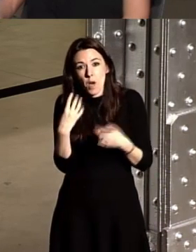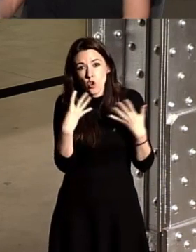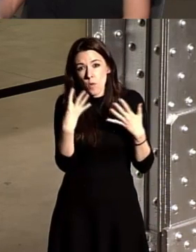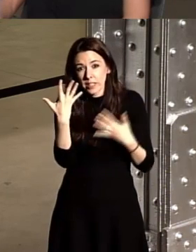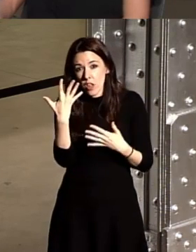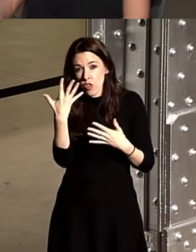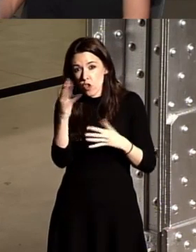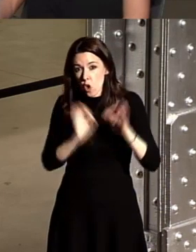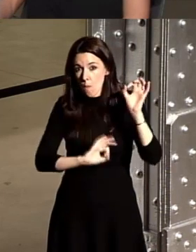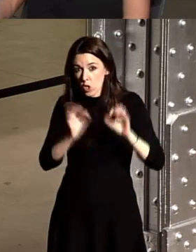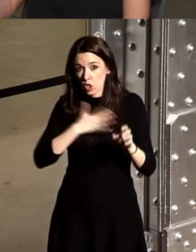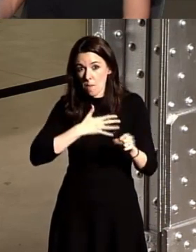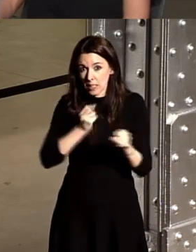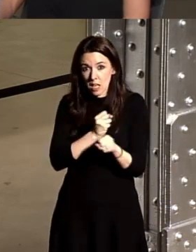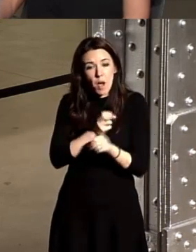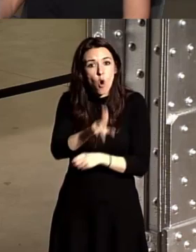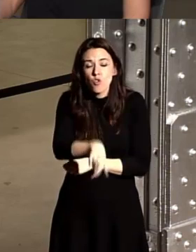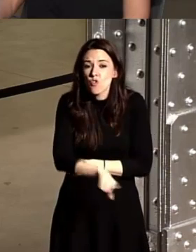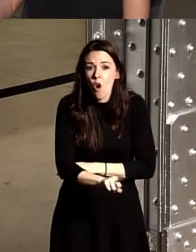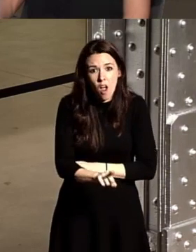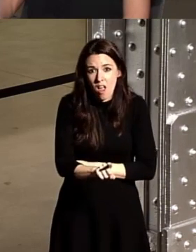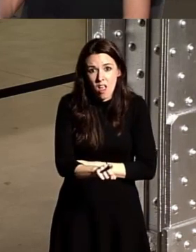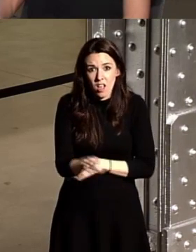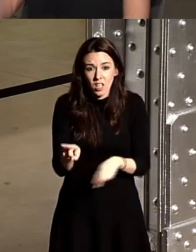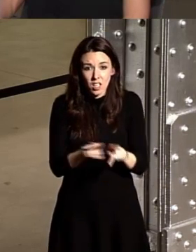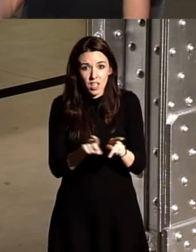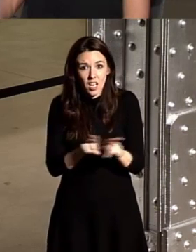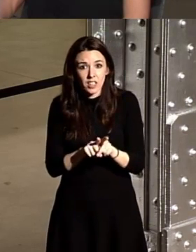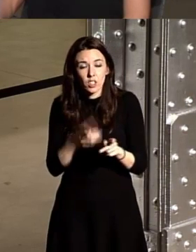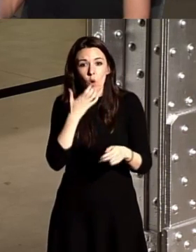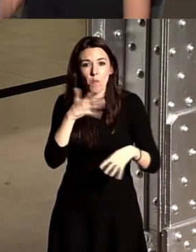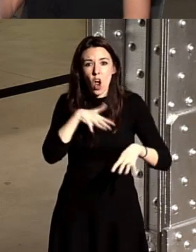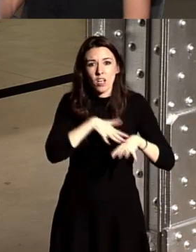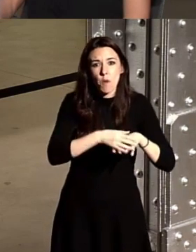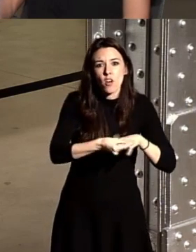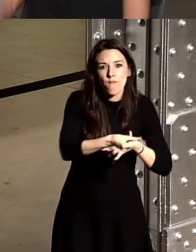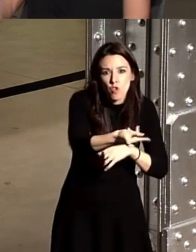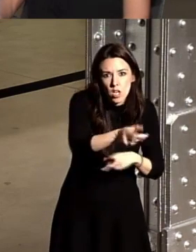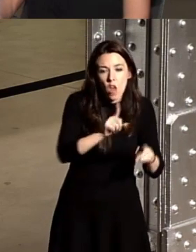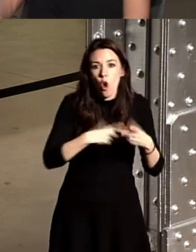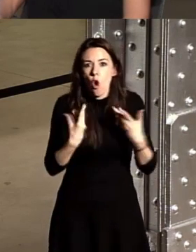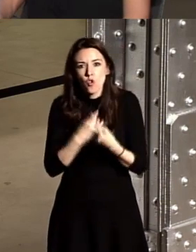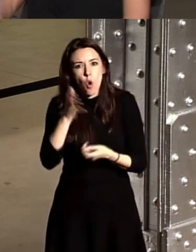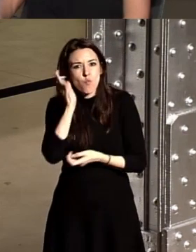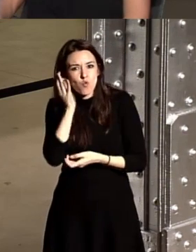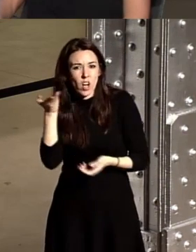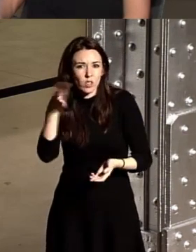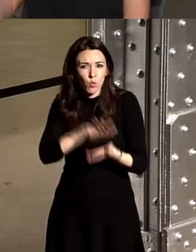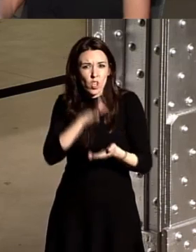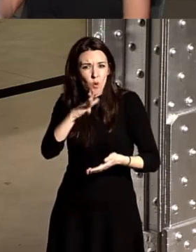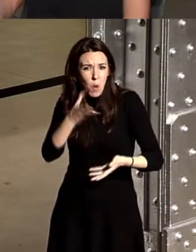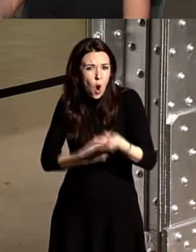95% de mi trabajo no es así. Como estoy en campo de refugiados y con mujeres muriendo de parto y